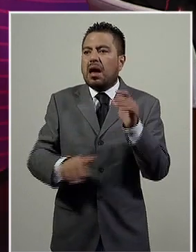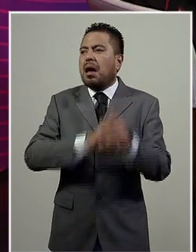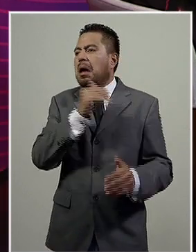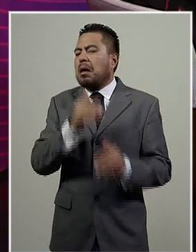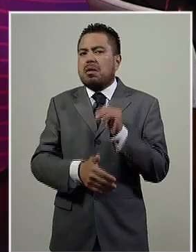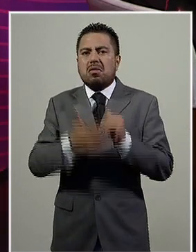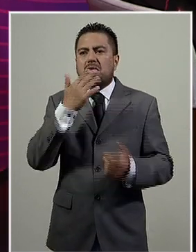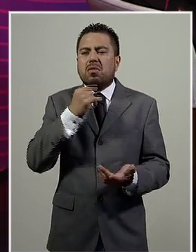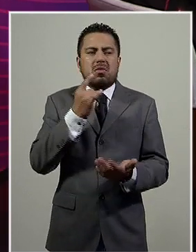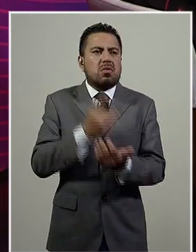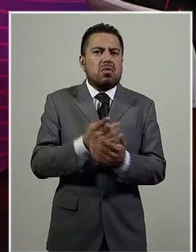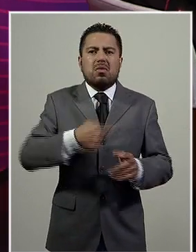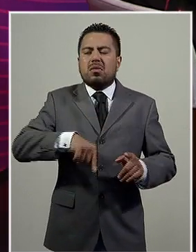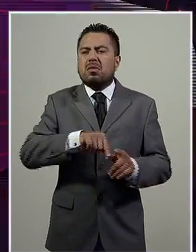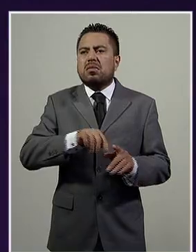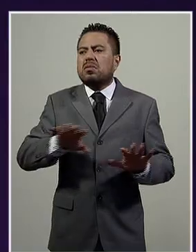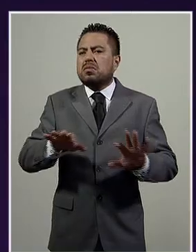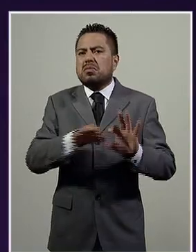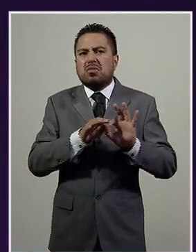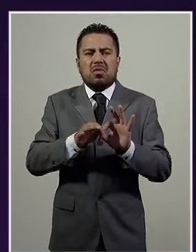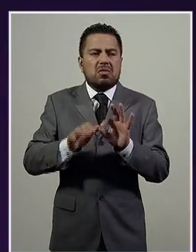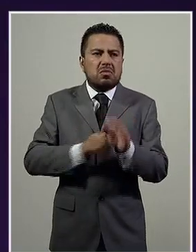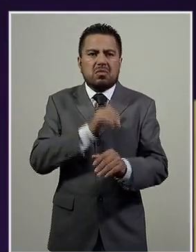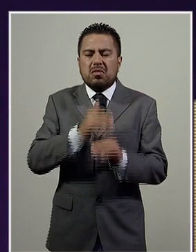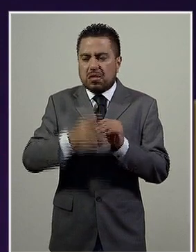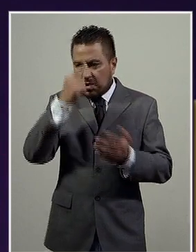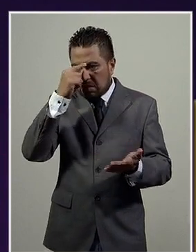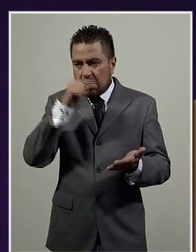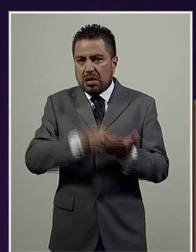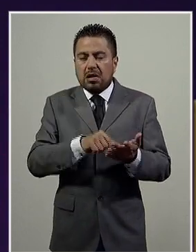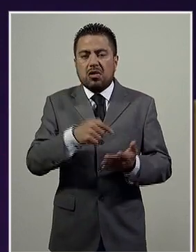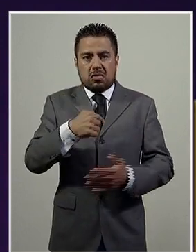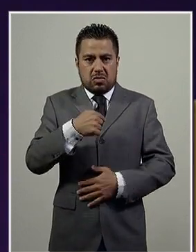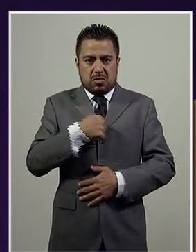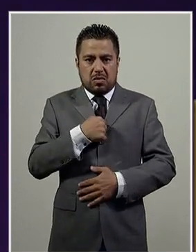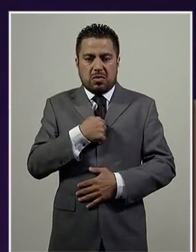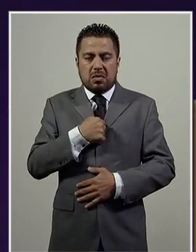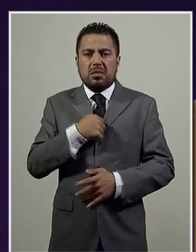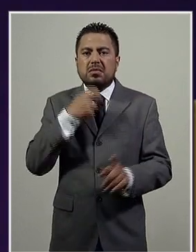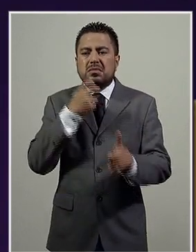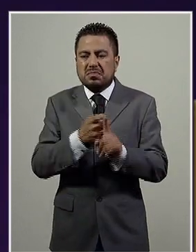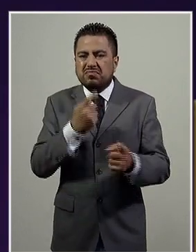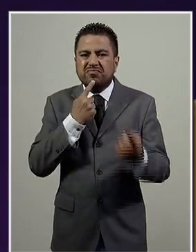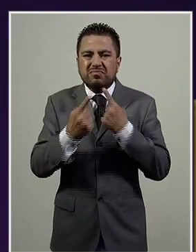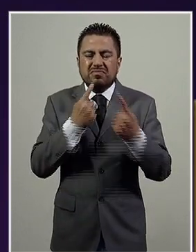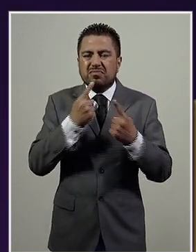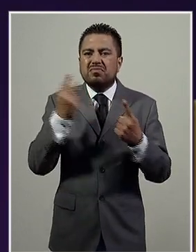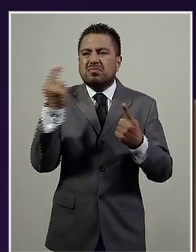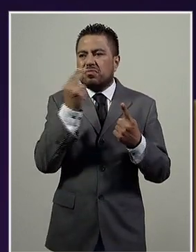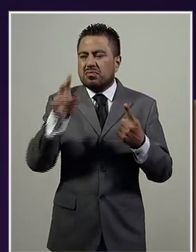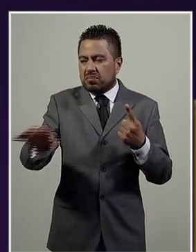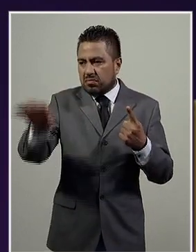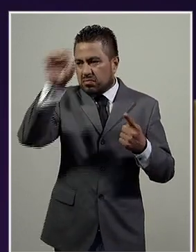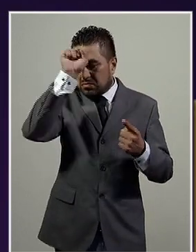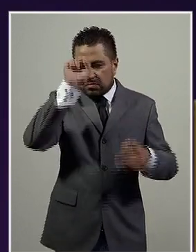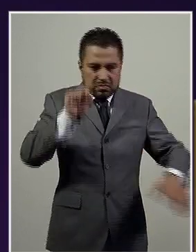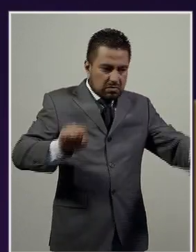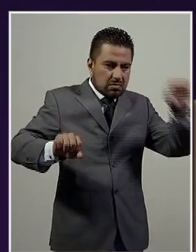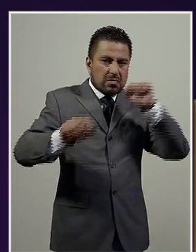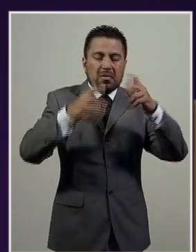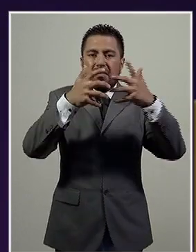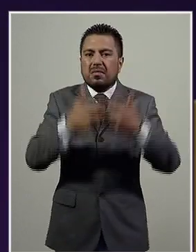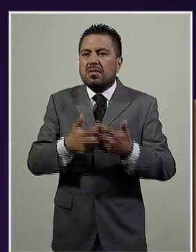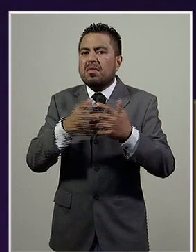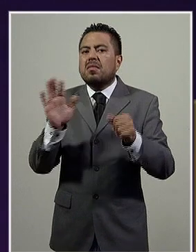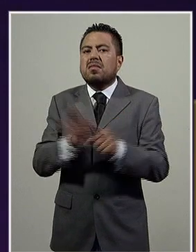unen. Las diferencias nos unen. Entonces, creo que este discurso lo deben de adoptar las empresas porque cuando